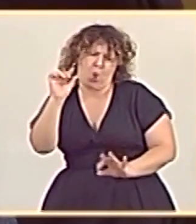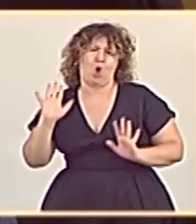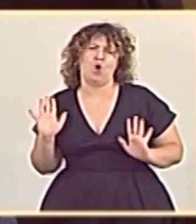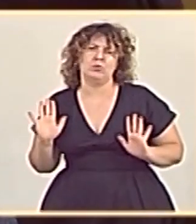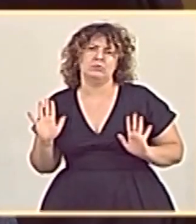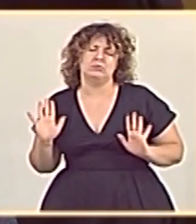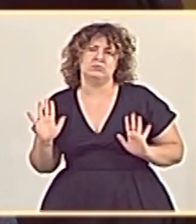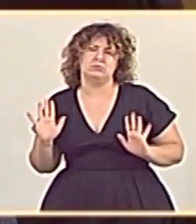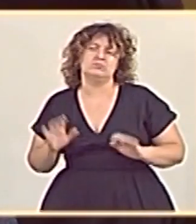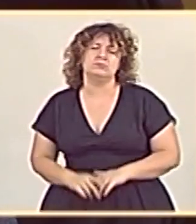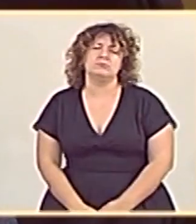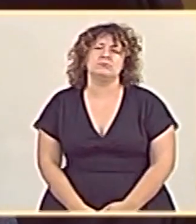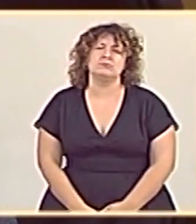mire,